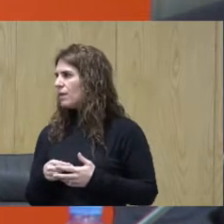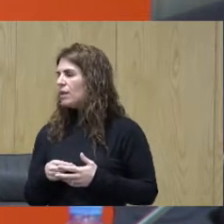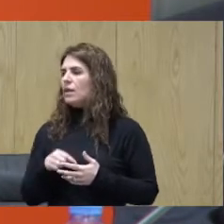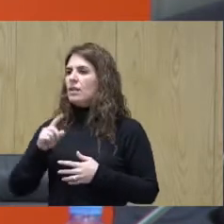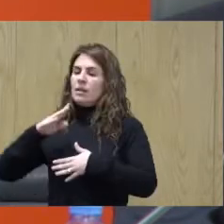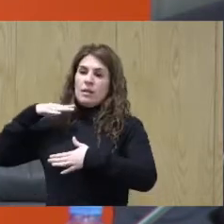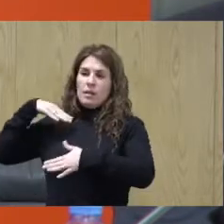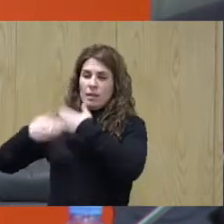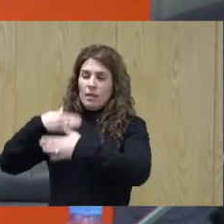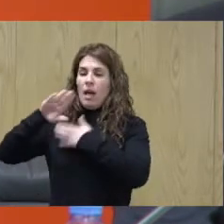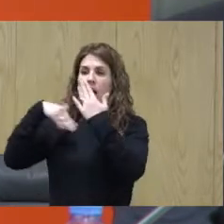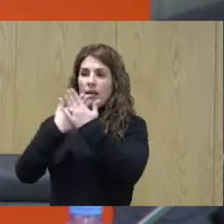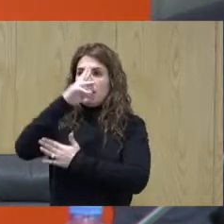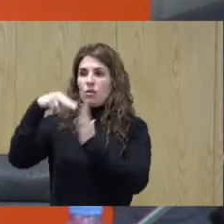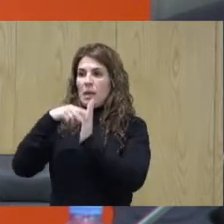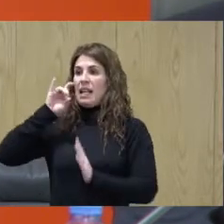año 2015 que hicimos